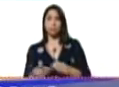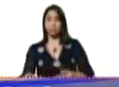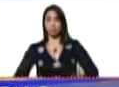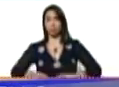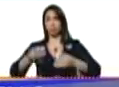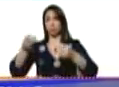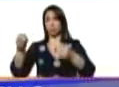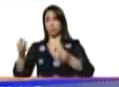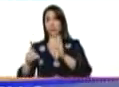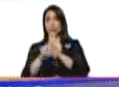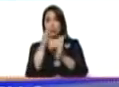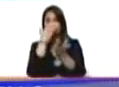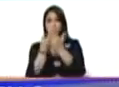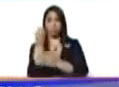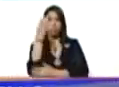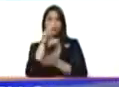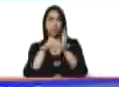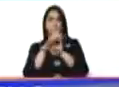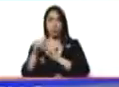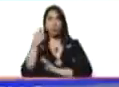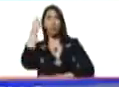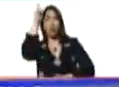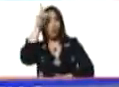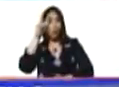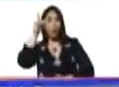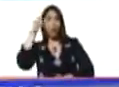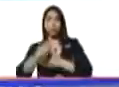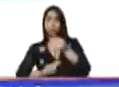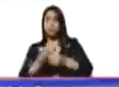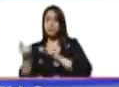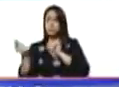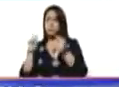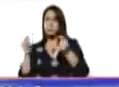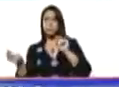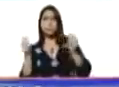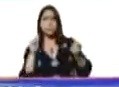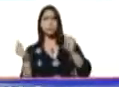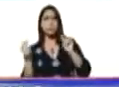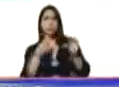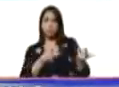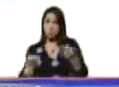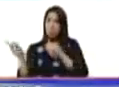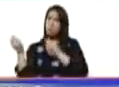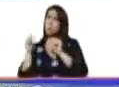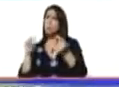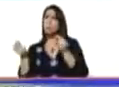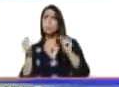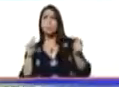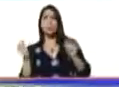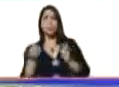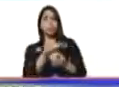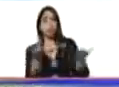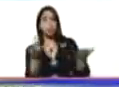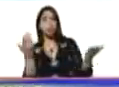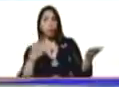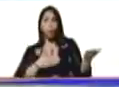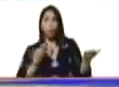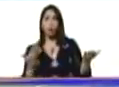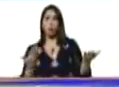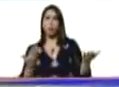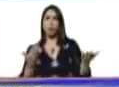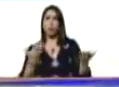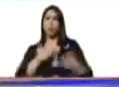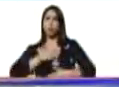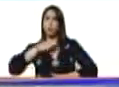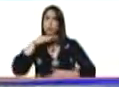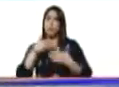ante la Asamblea Nacional Constituyente, es lógico que se generaran debates. Bienvenidos al debate. Usted fue lo suficientemente